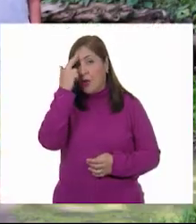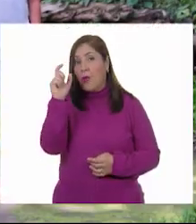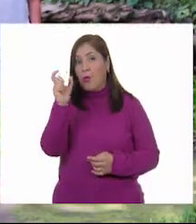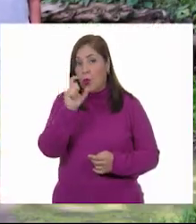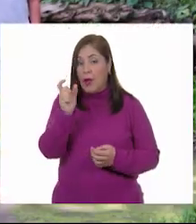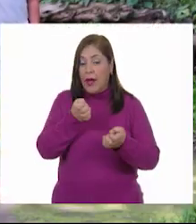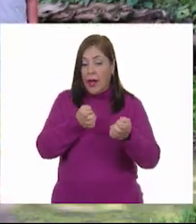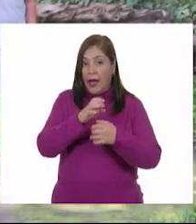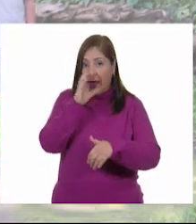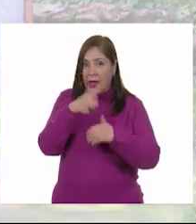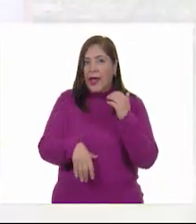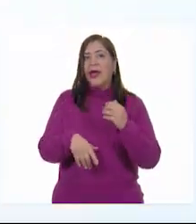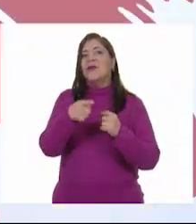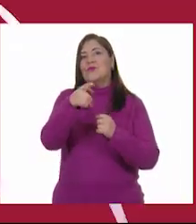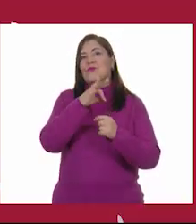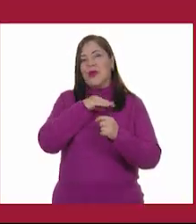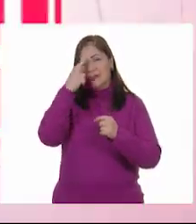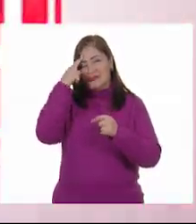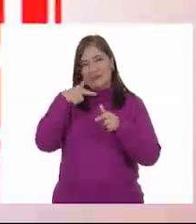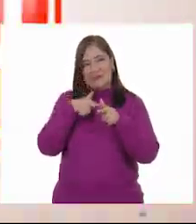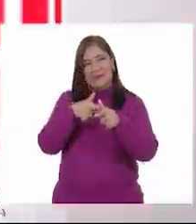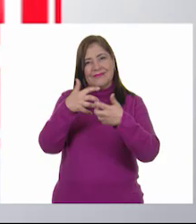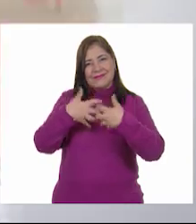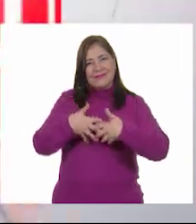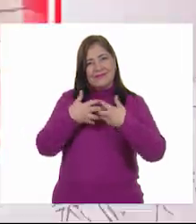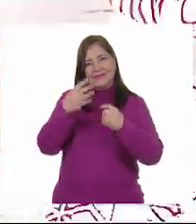cada pausa, activa tu mente.